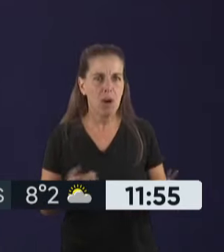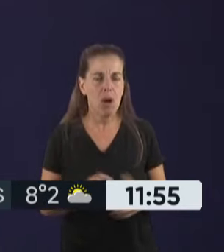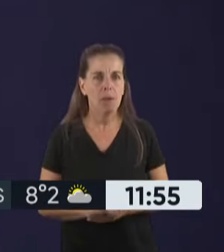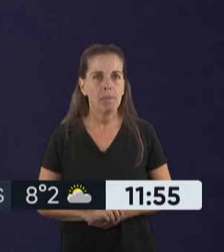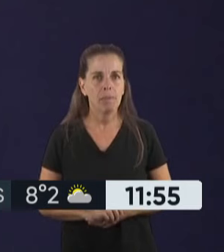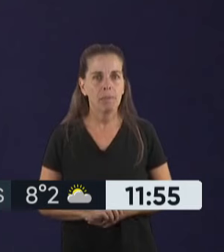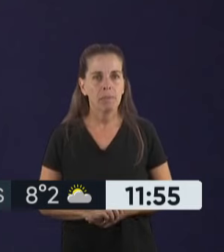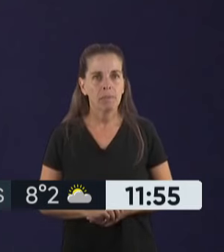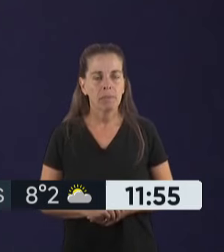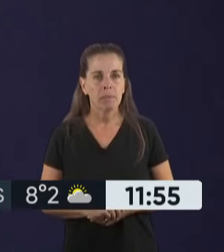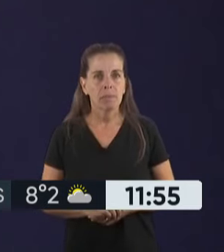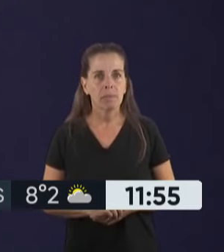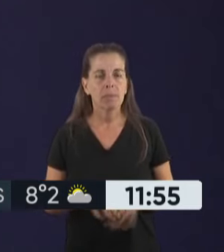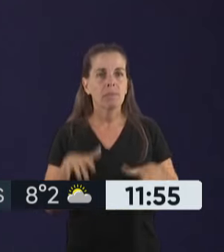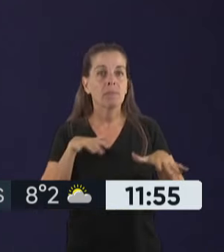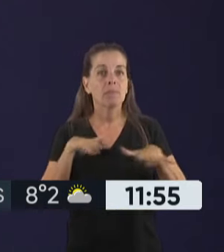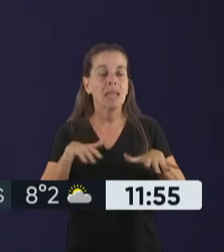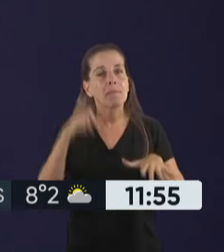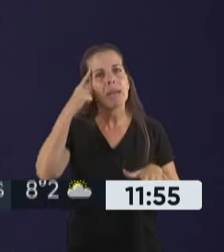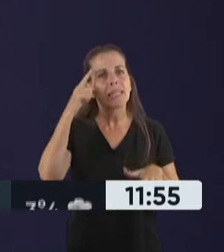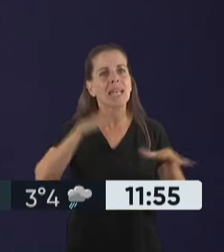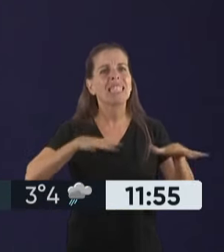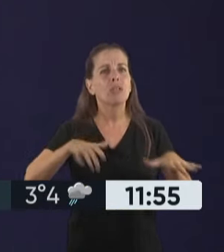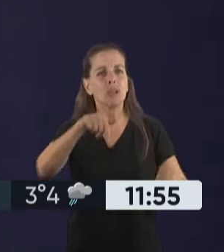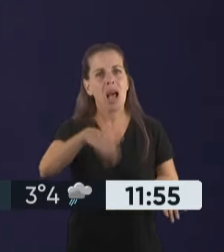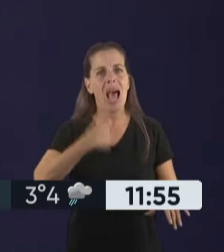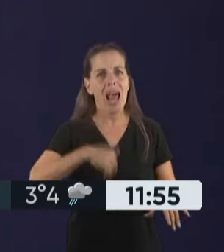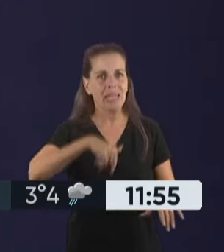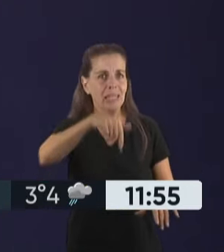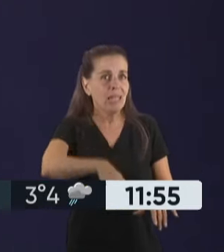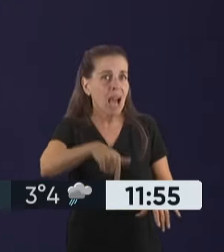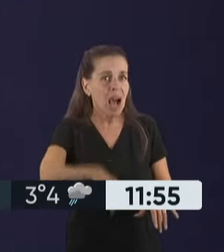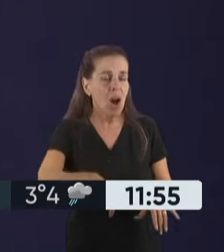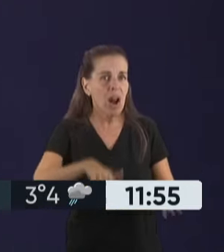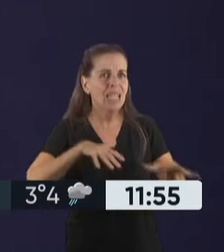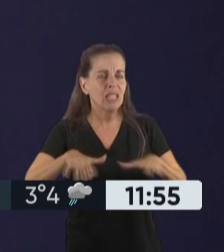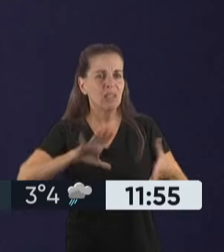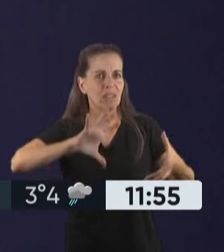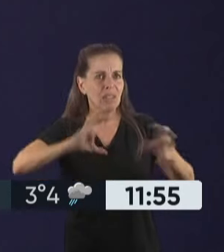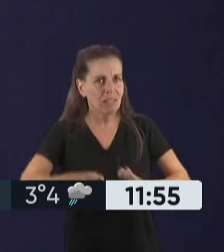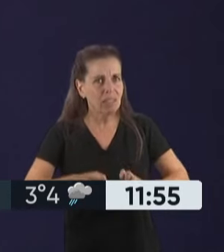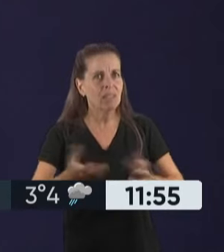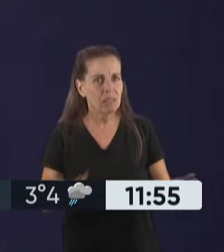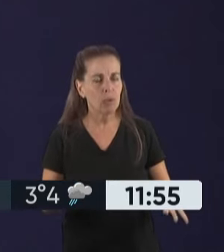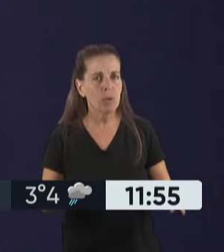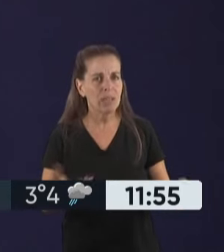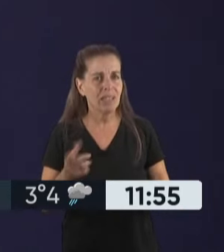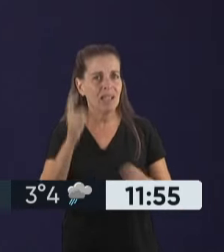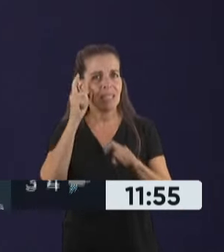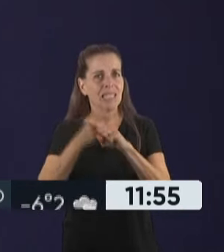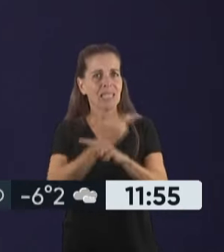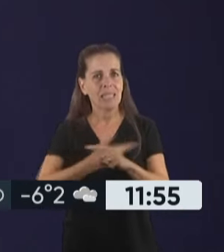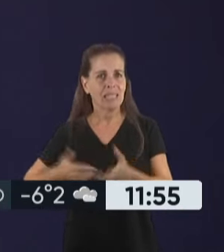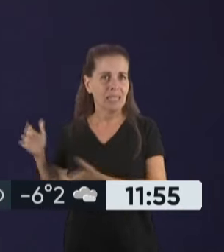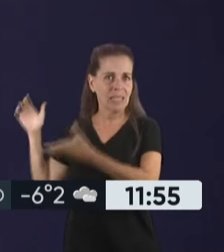eh dentro de un contexto de una Argentina que está destruida que le heredamos